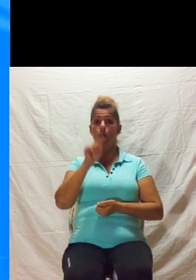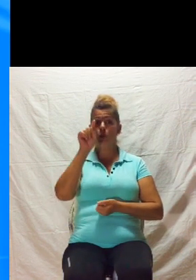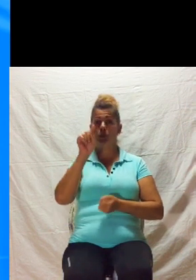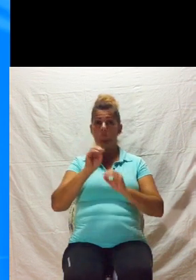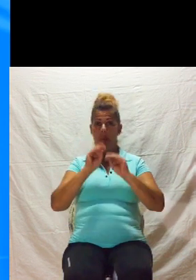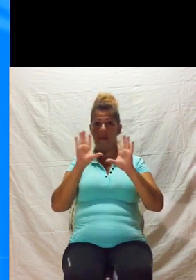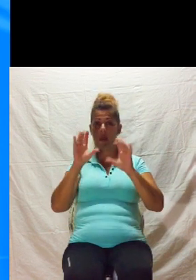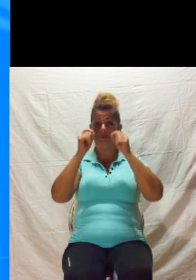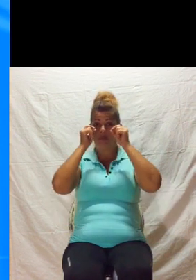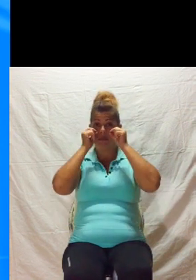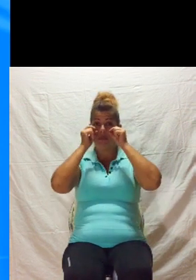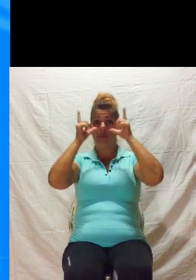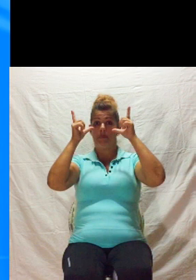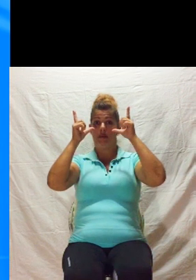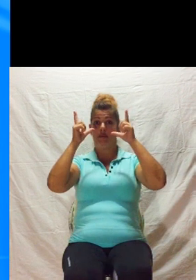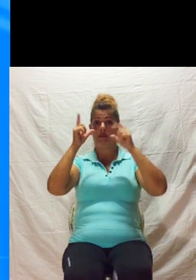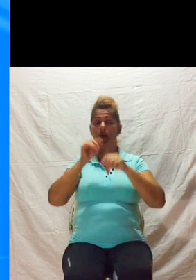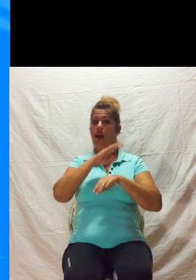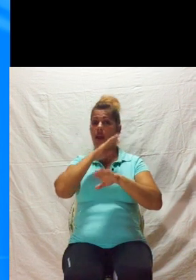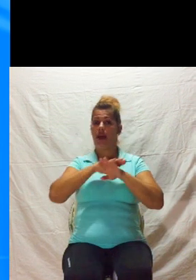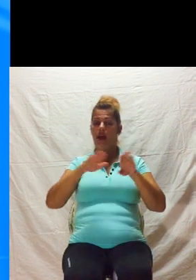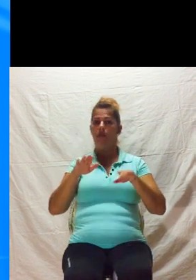Uno, al despertar.